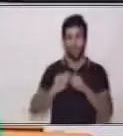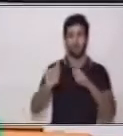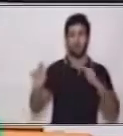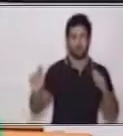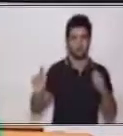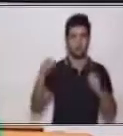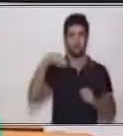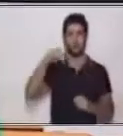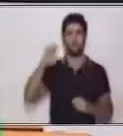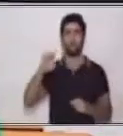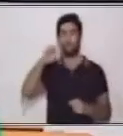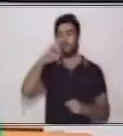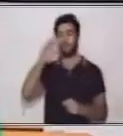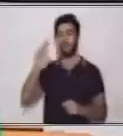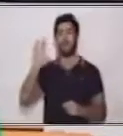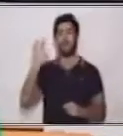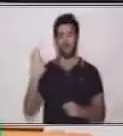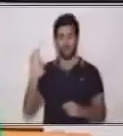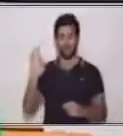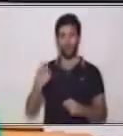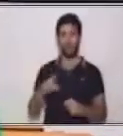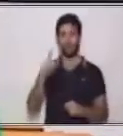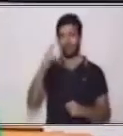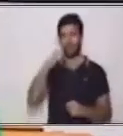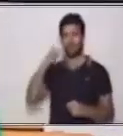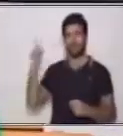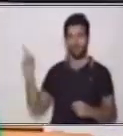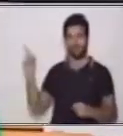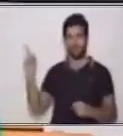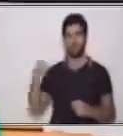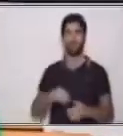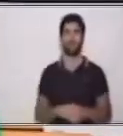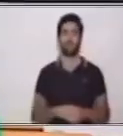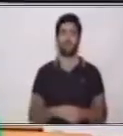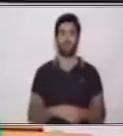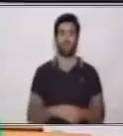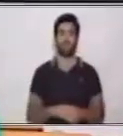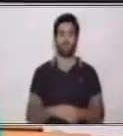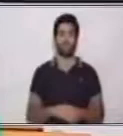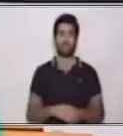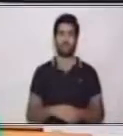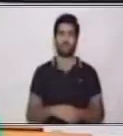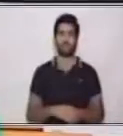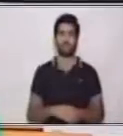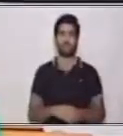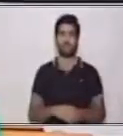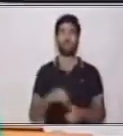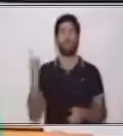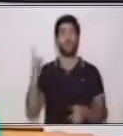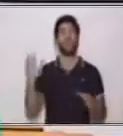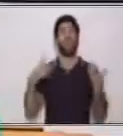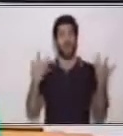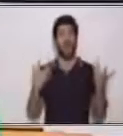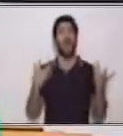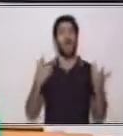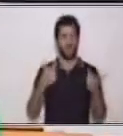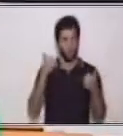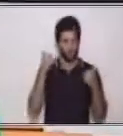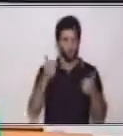¿El qué? A ver, uno, dos, tres. El